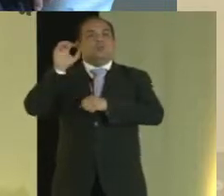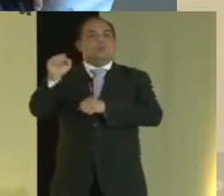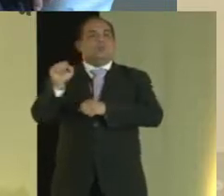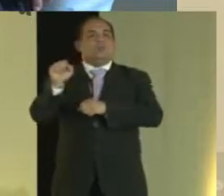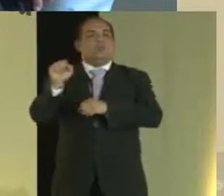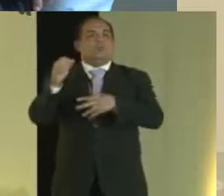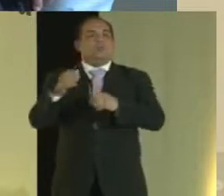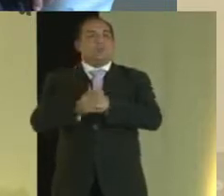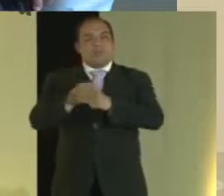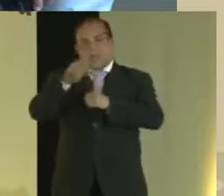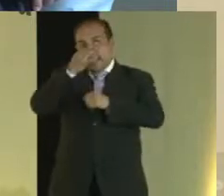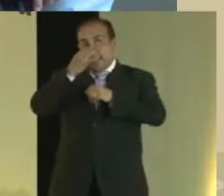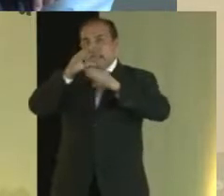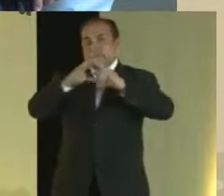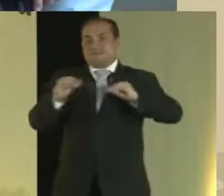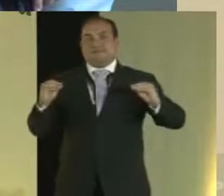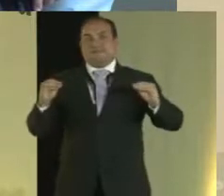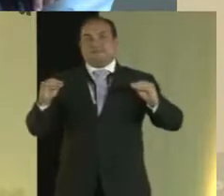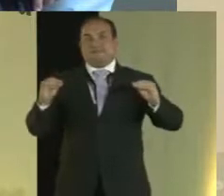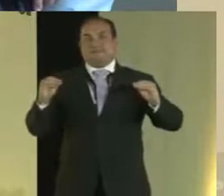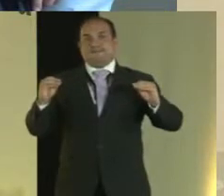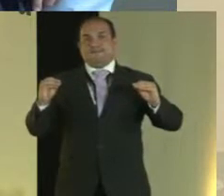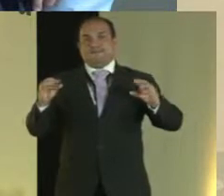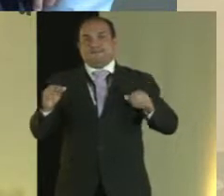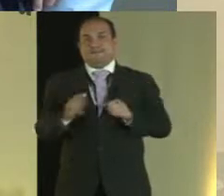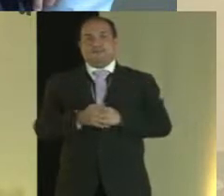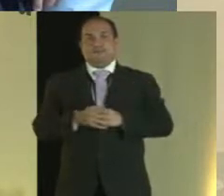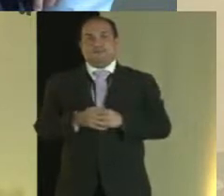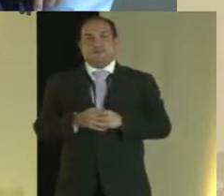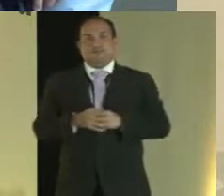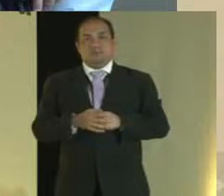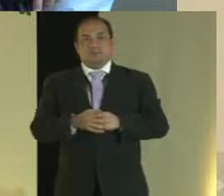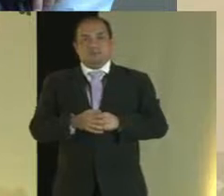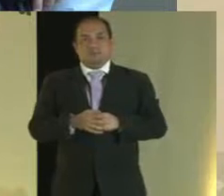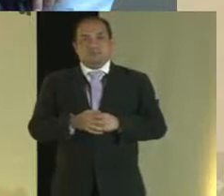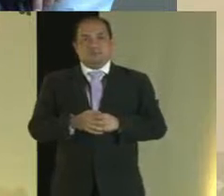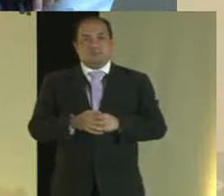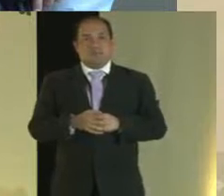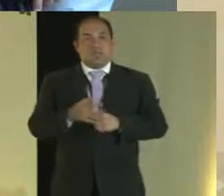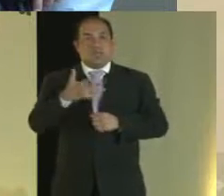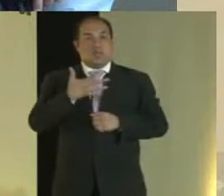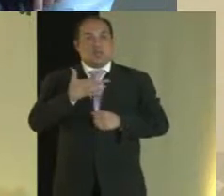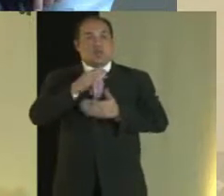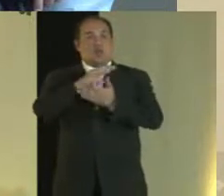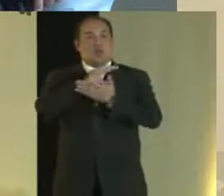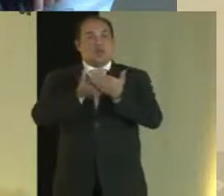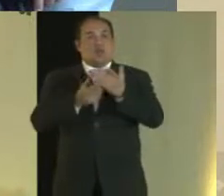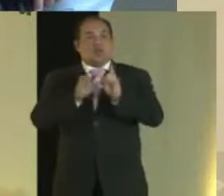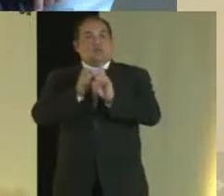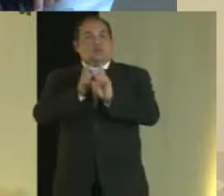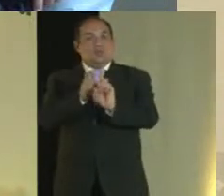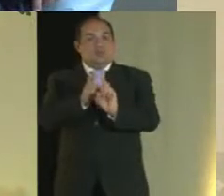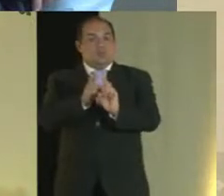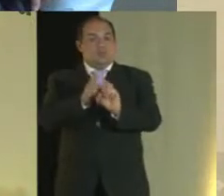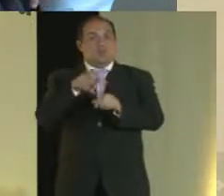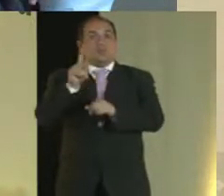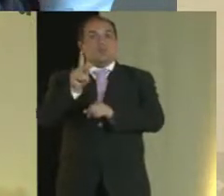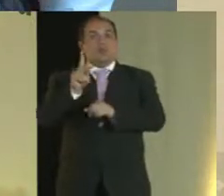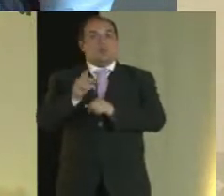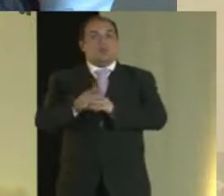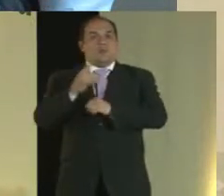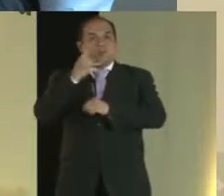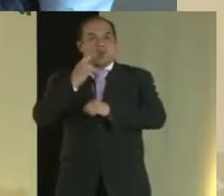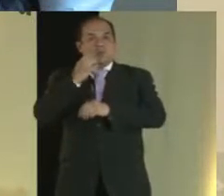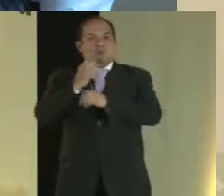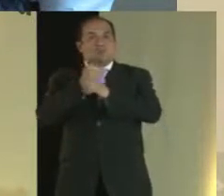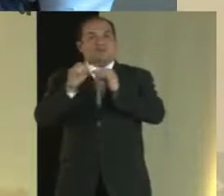los sindicatos casi desaparecieron en los hechos debido a los contratos de protección, pero la lucha obrera